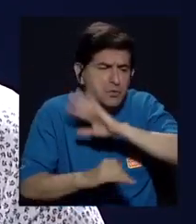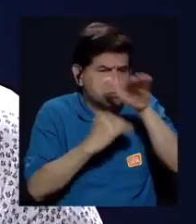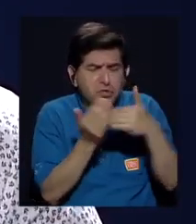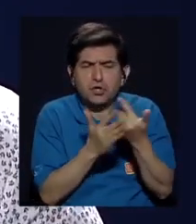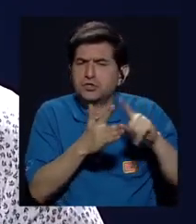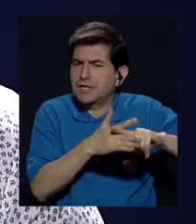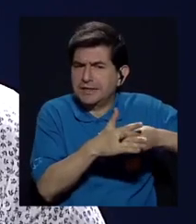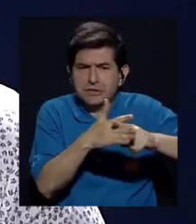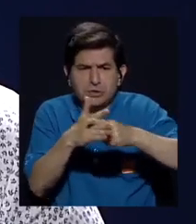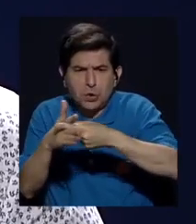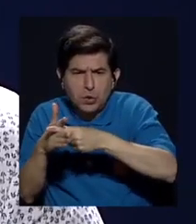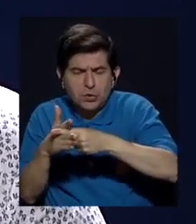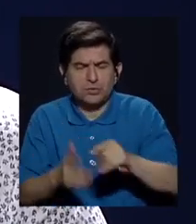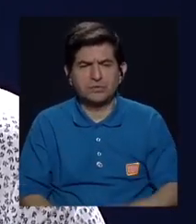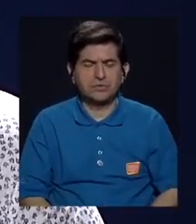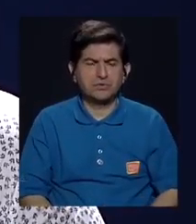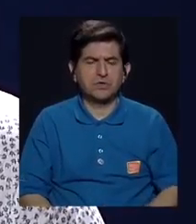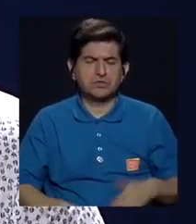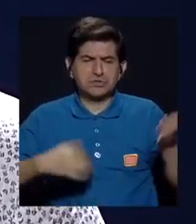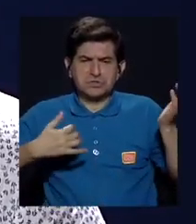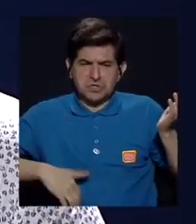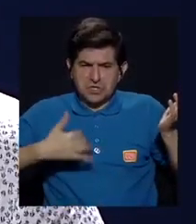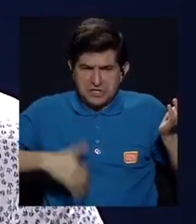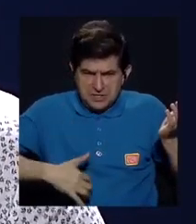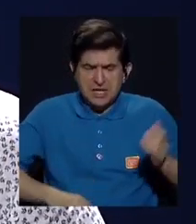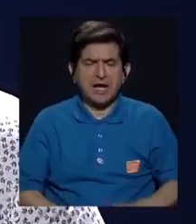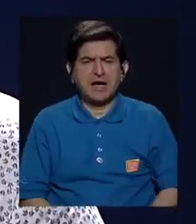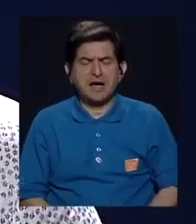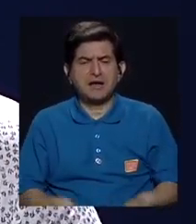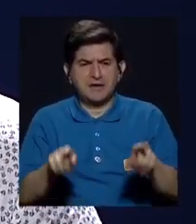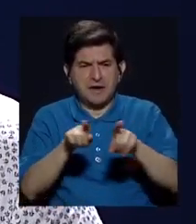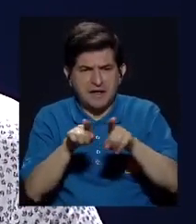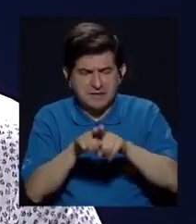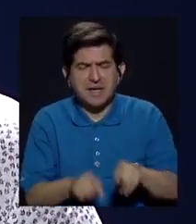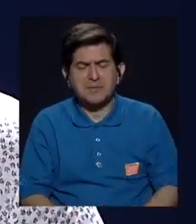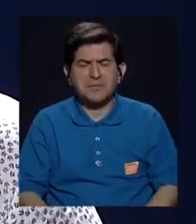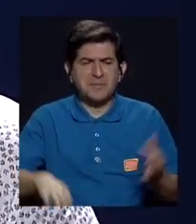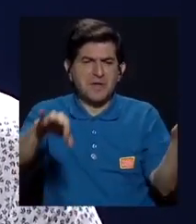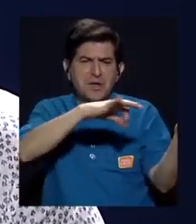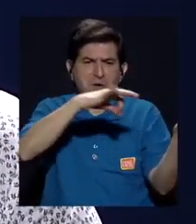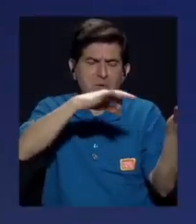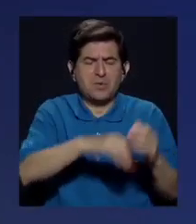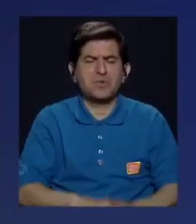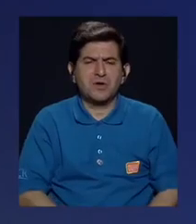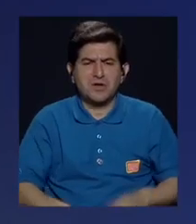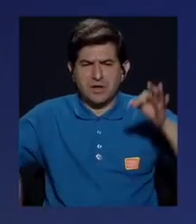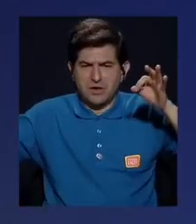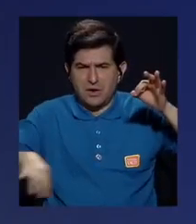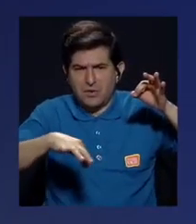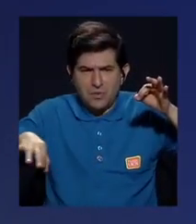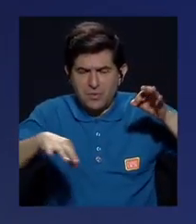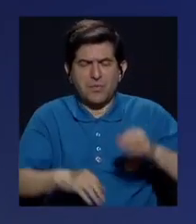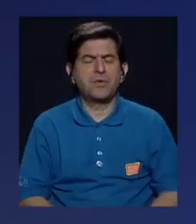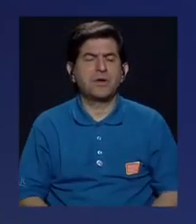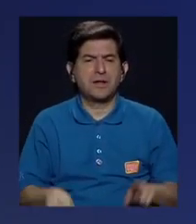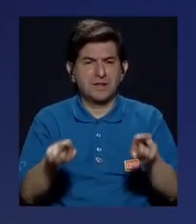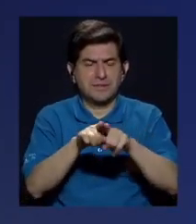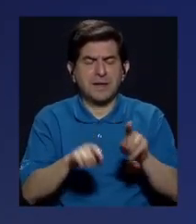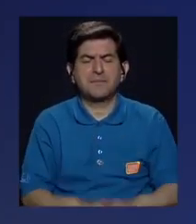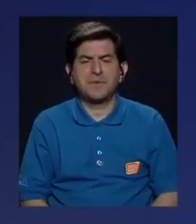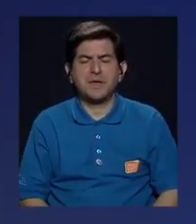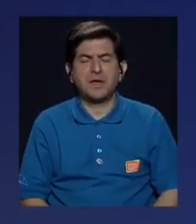los instrumentos, desde guitarra, de los instrumentos de cuerda frotada, violines, violonchelos, instrumentos de